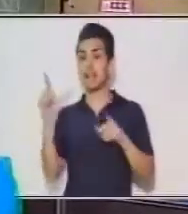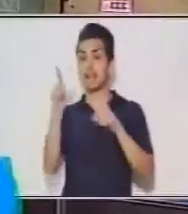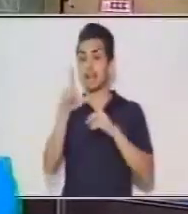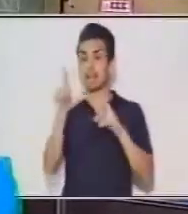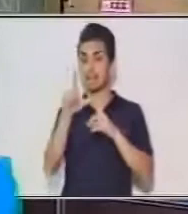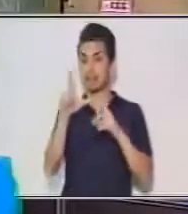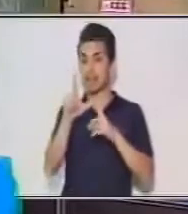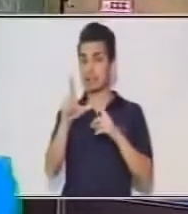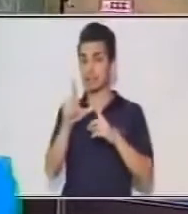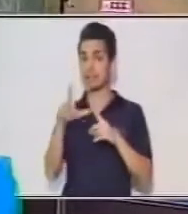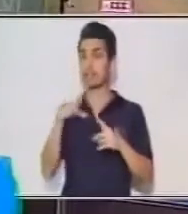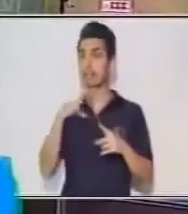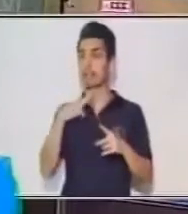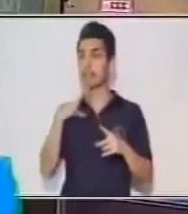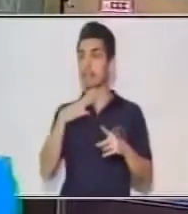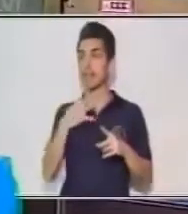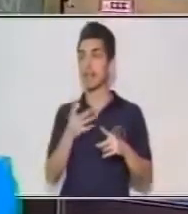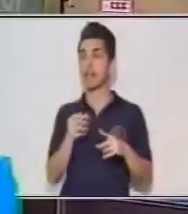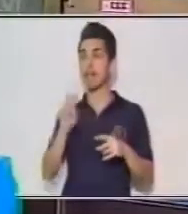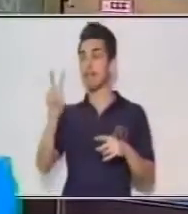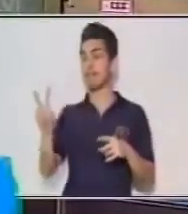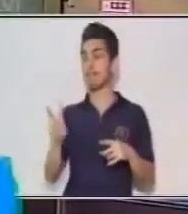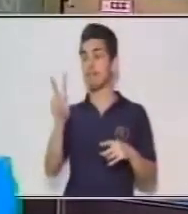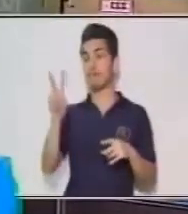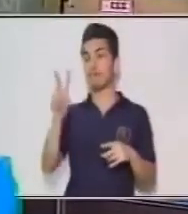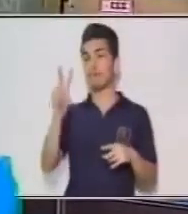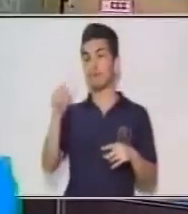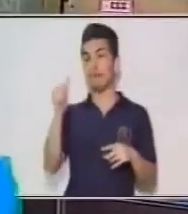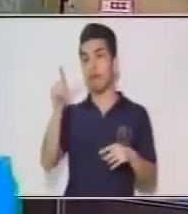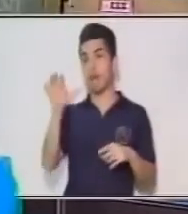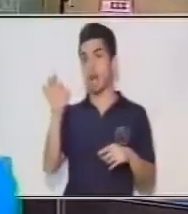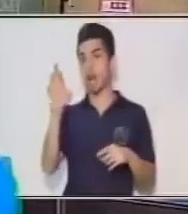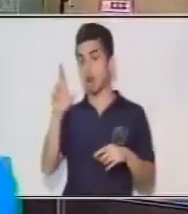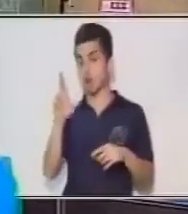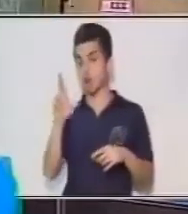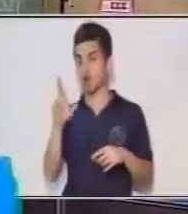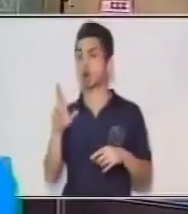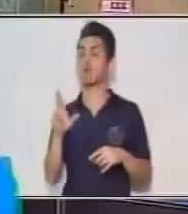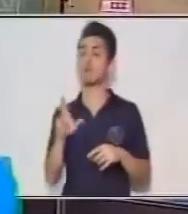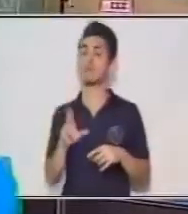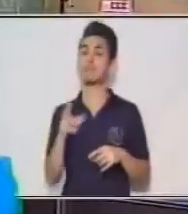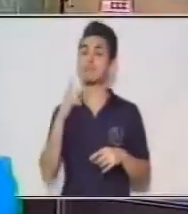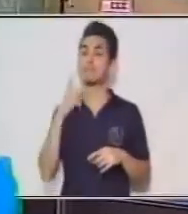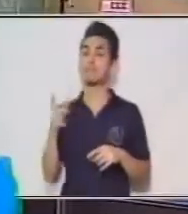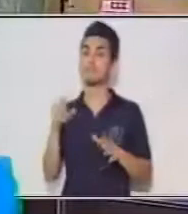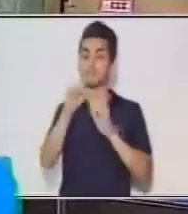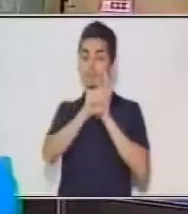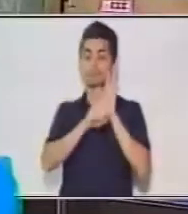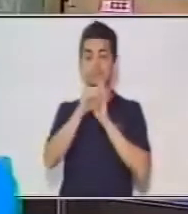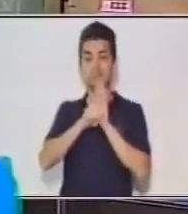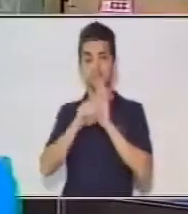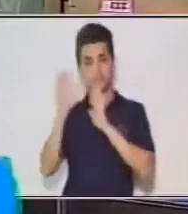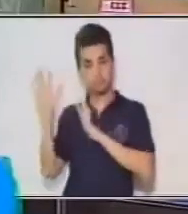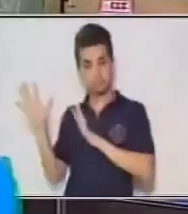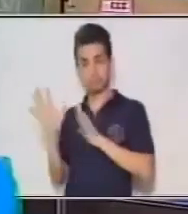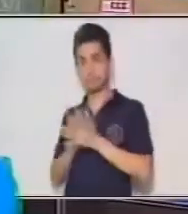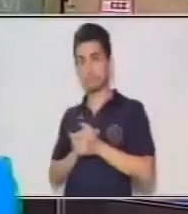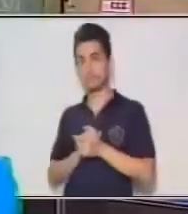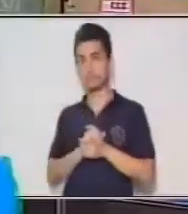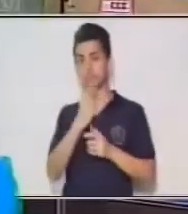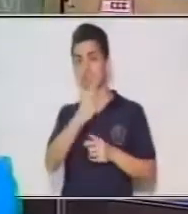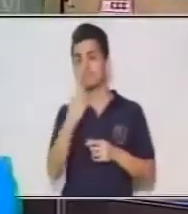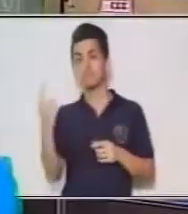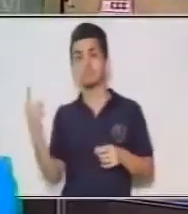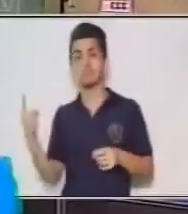letras que tienen un valor. En este caso es su simbología. Y cada uno